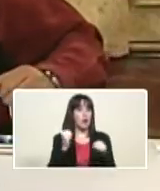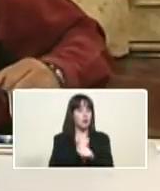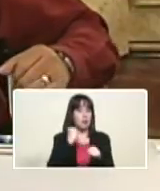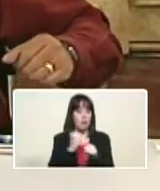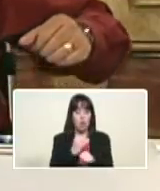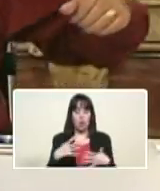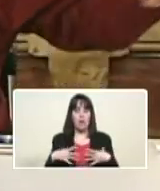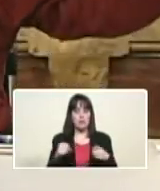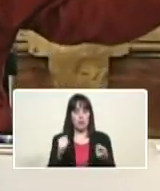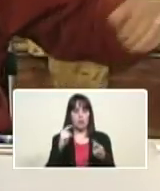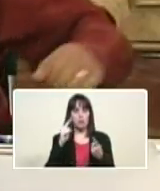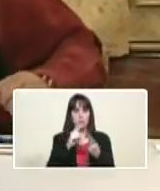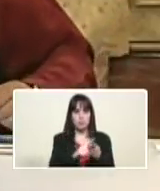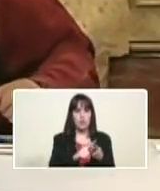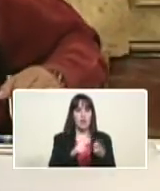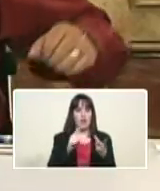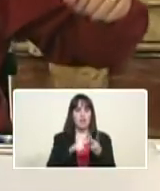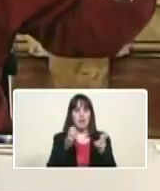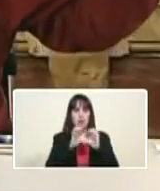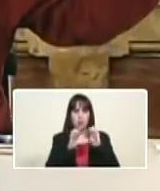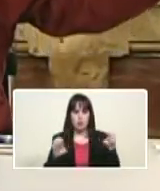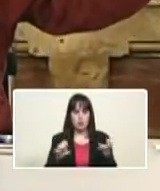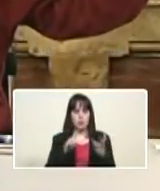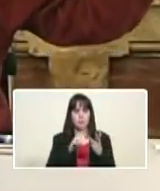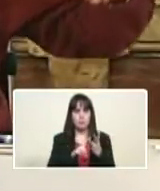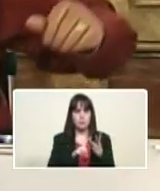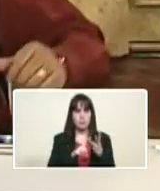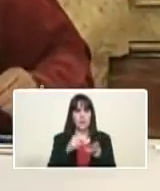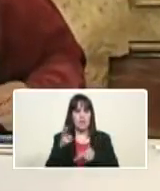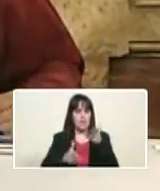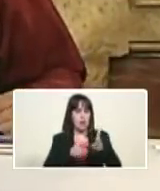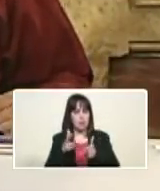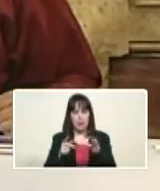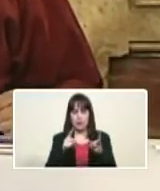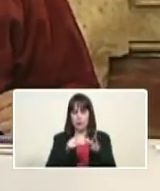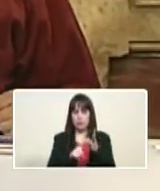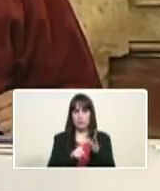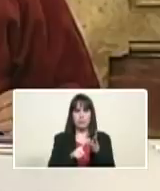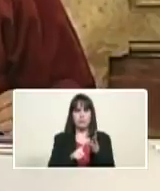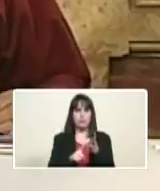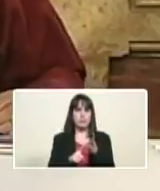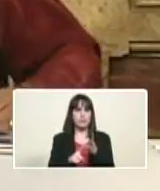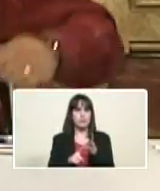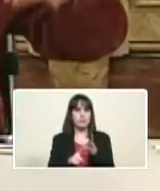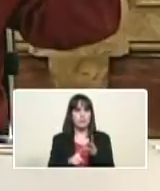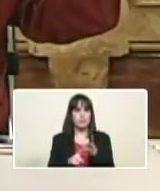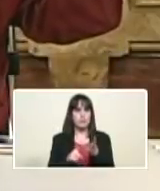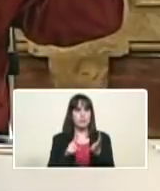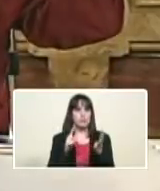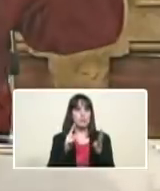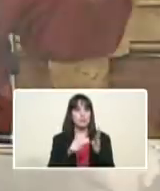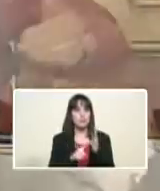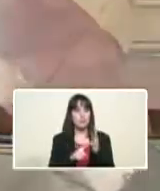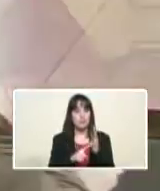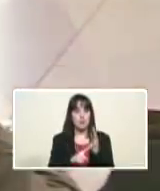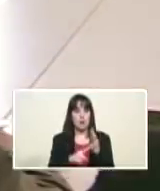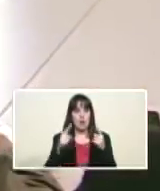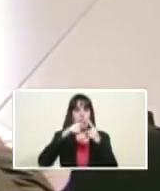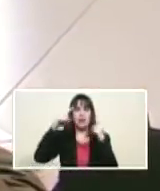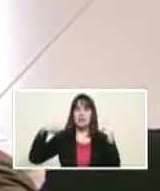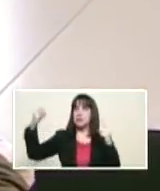salud, a los trabajadores de la educación, a los trabajadores del metro y la ferrovía, a los trabajadores de la